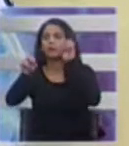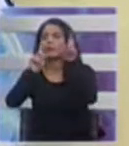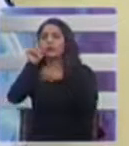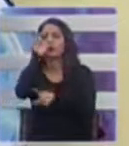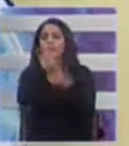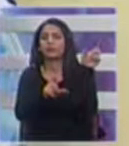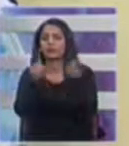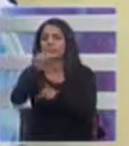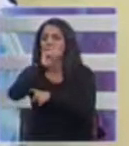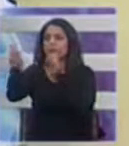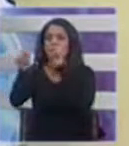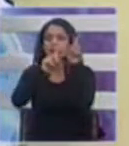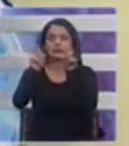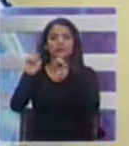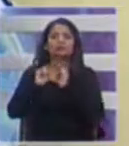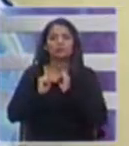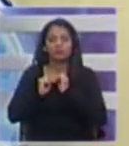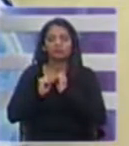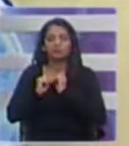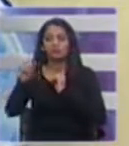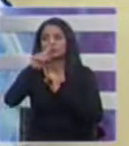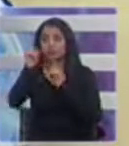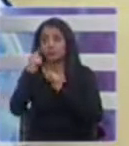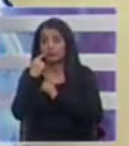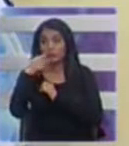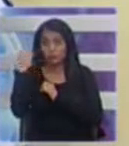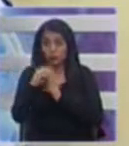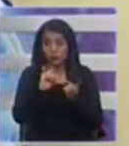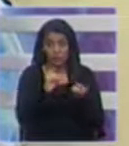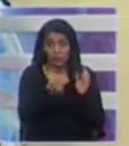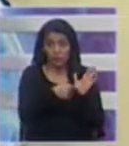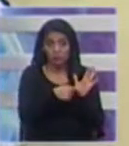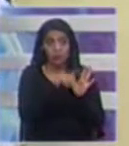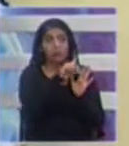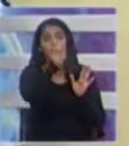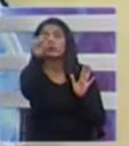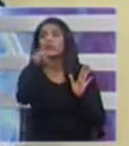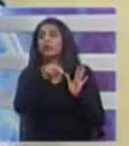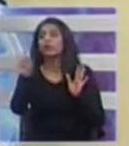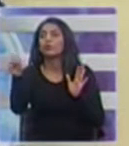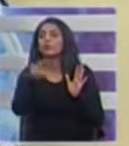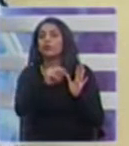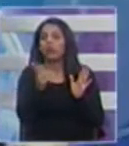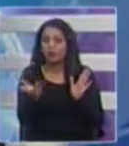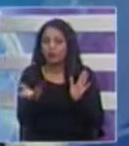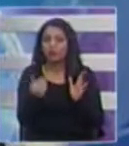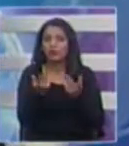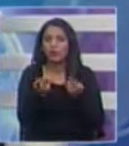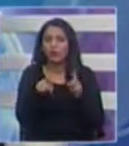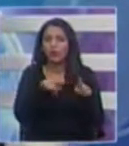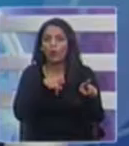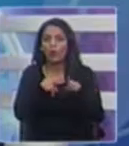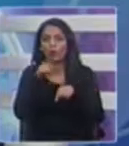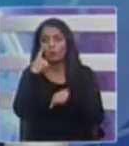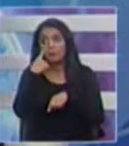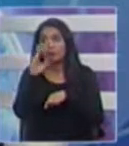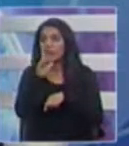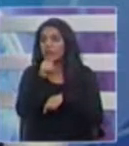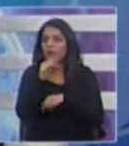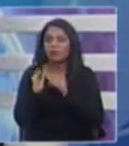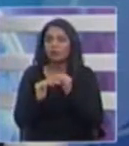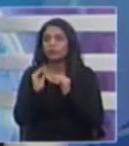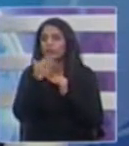adecuado. No puede la fiscalía asumir el juzgamiento de los mismos fiscales a los cuales se está retirando para que no investiguen los casos